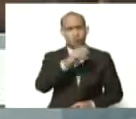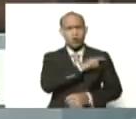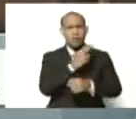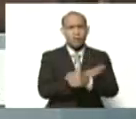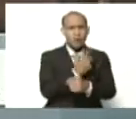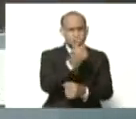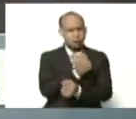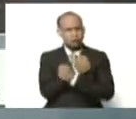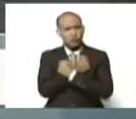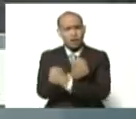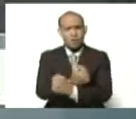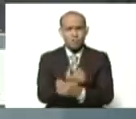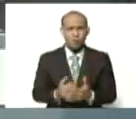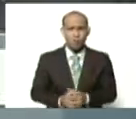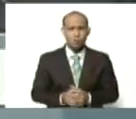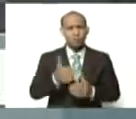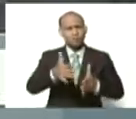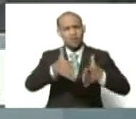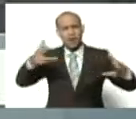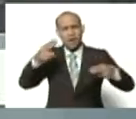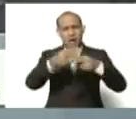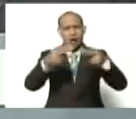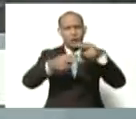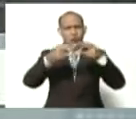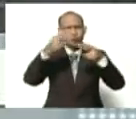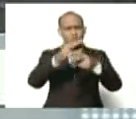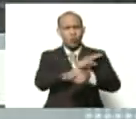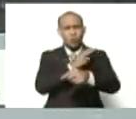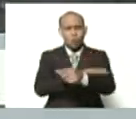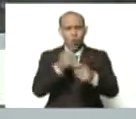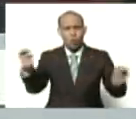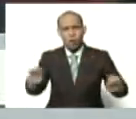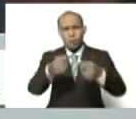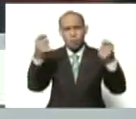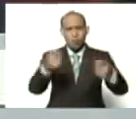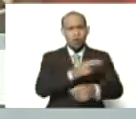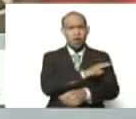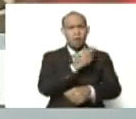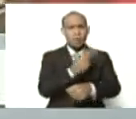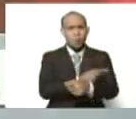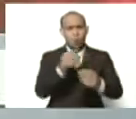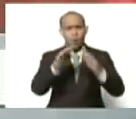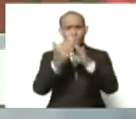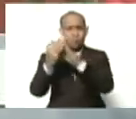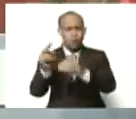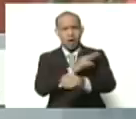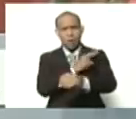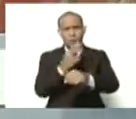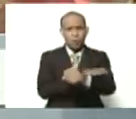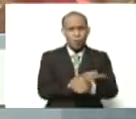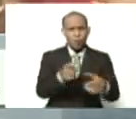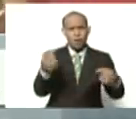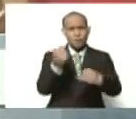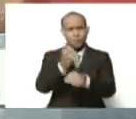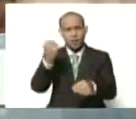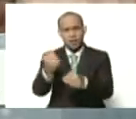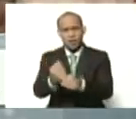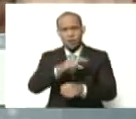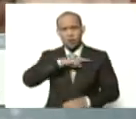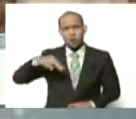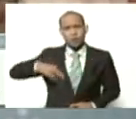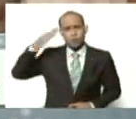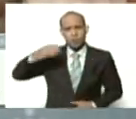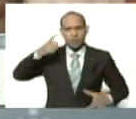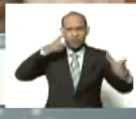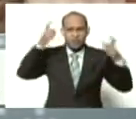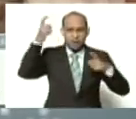pasión, el gran constructor del poder popular, del poder comunal, del poder de la clase obrera, nuestro comandante Hugo Chávez.